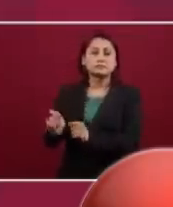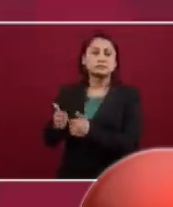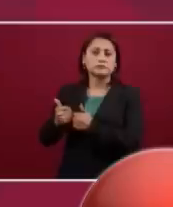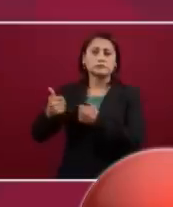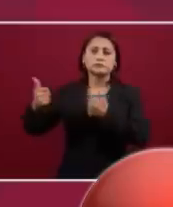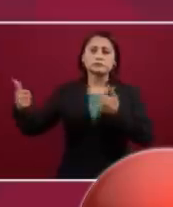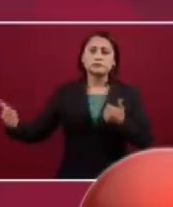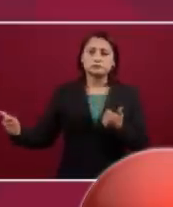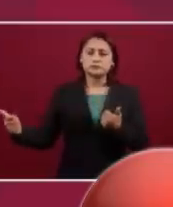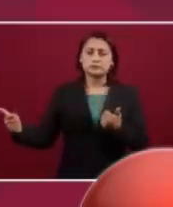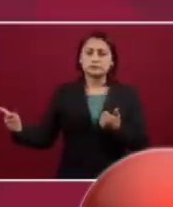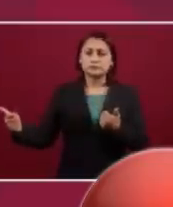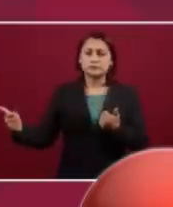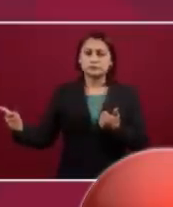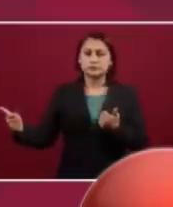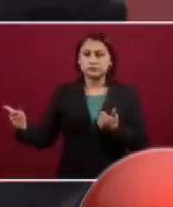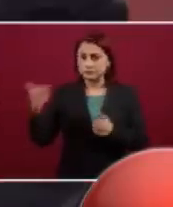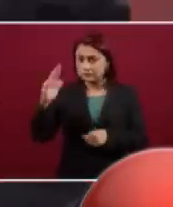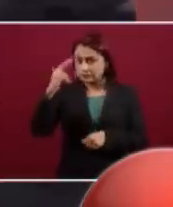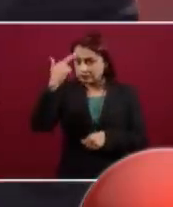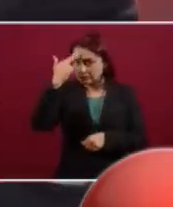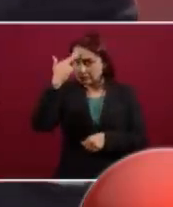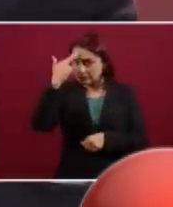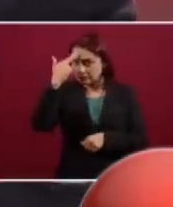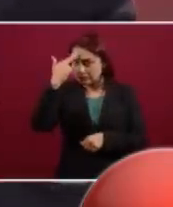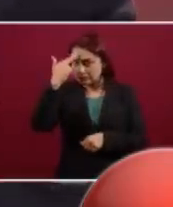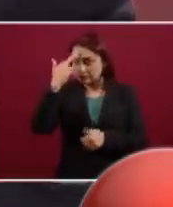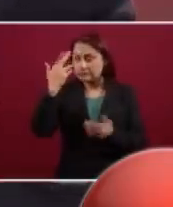también que pasó de noche,